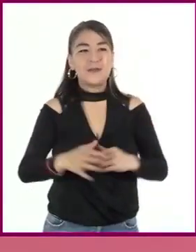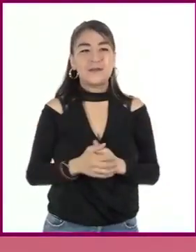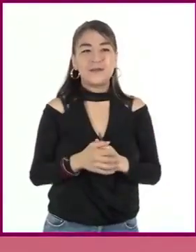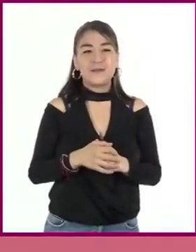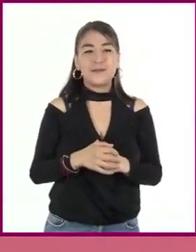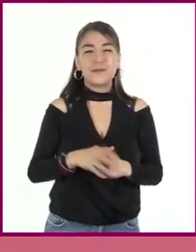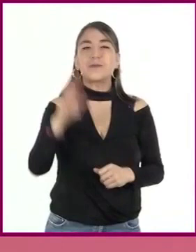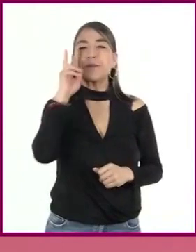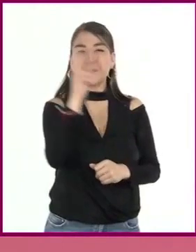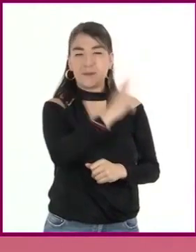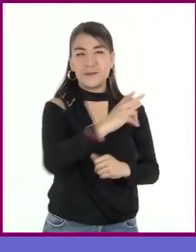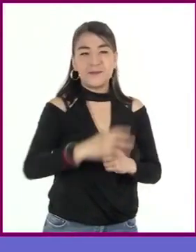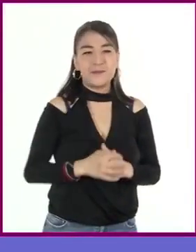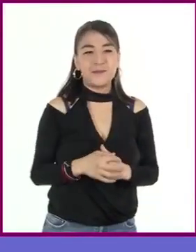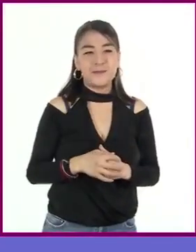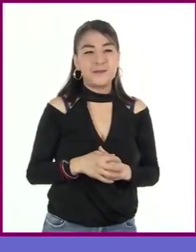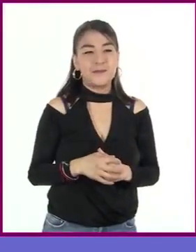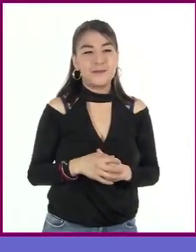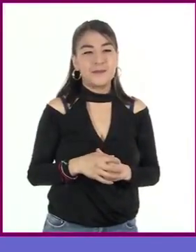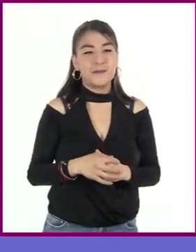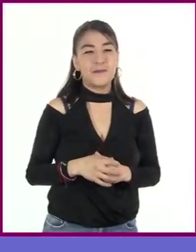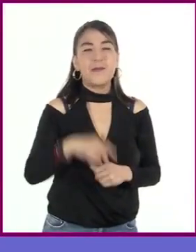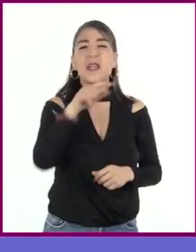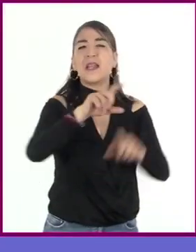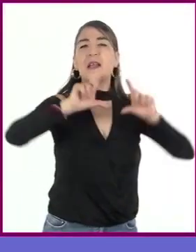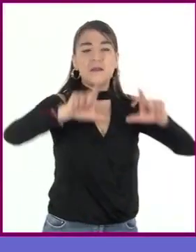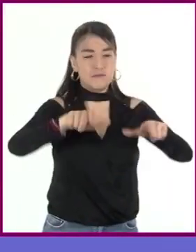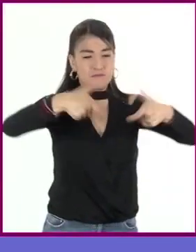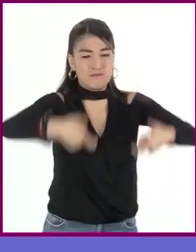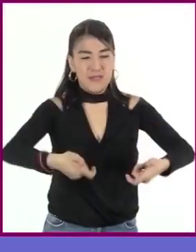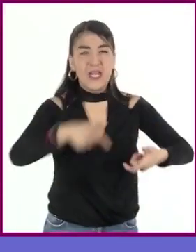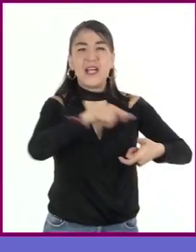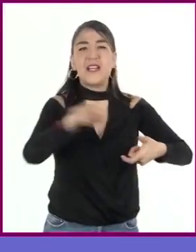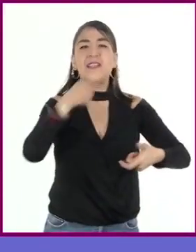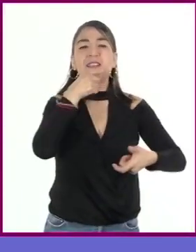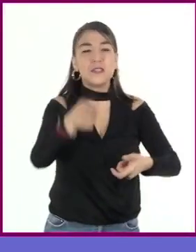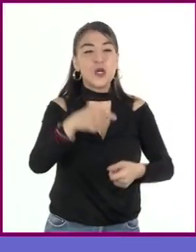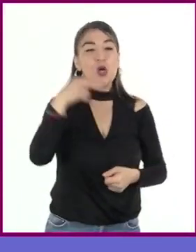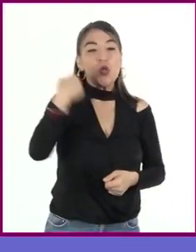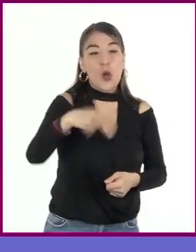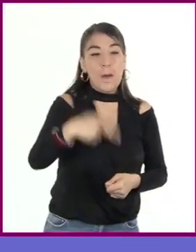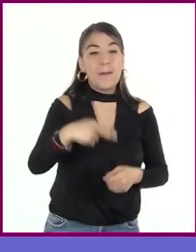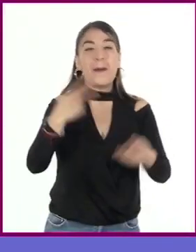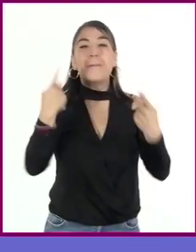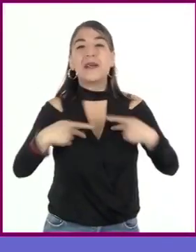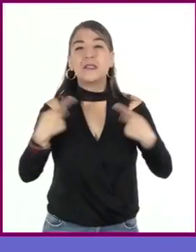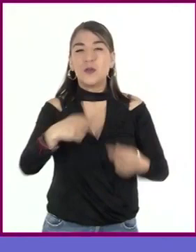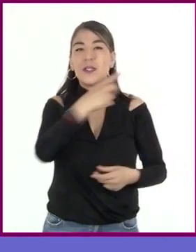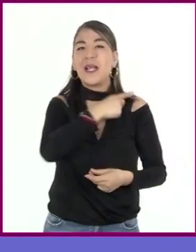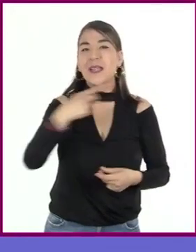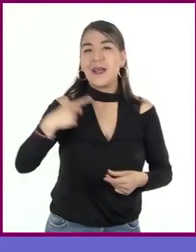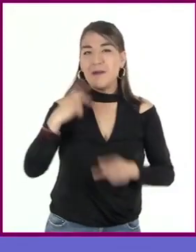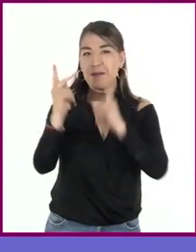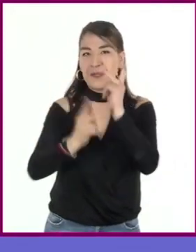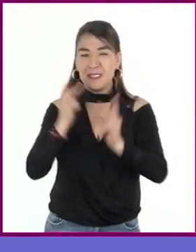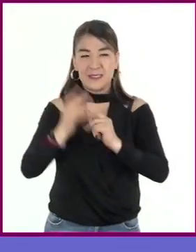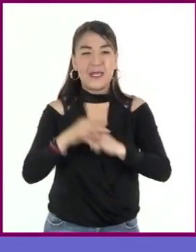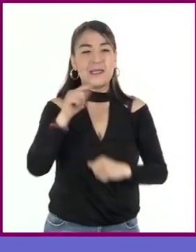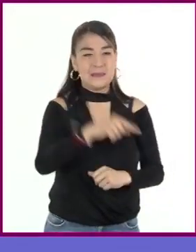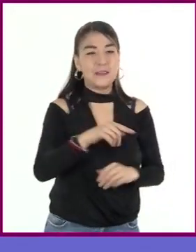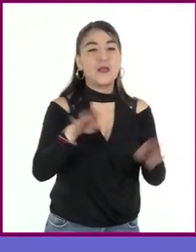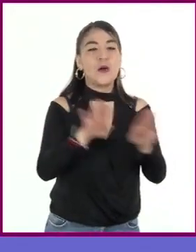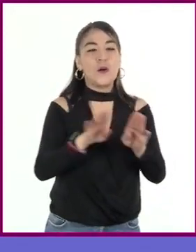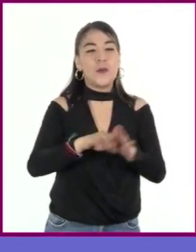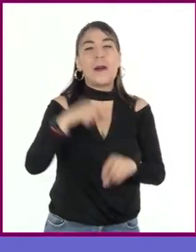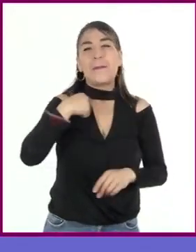más, veamos. Ahí donde dice nombre y datos del deudor, pues pondré los míos. Mi nombre,